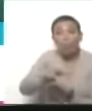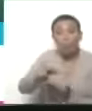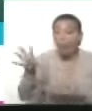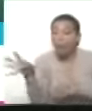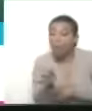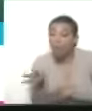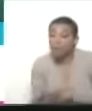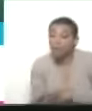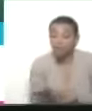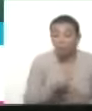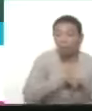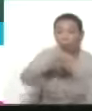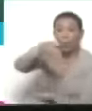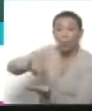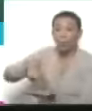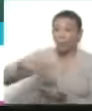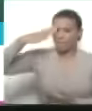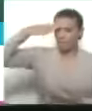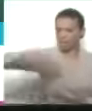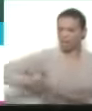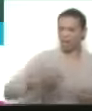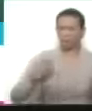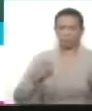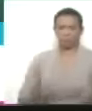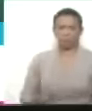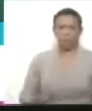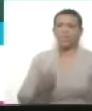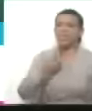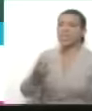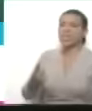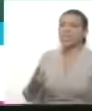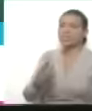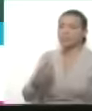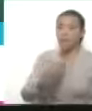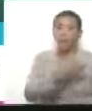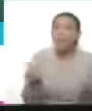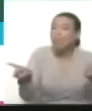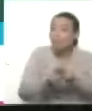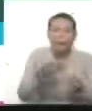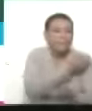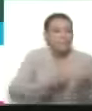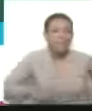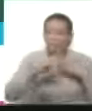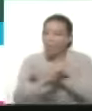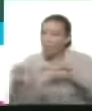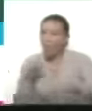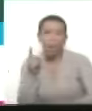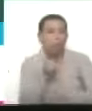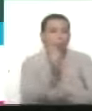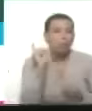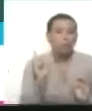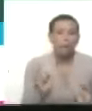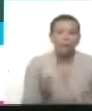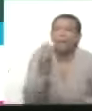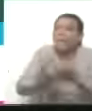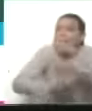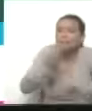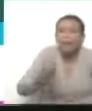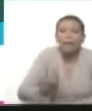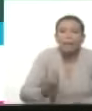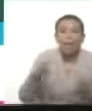guayanés y kiba se vistiera de militar y dijera lo que dijo el presidente de Guyana contra Venezuela qué hubieran